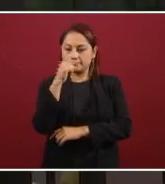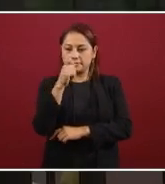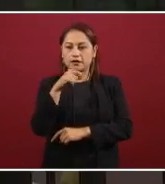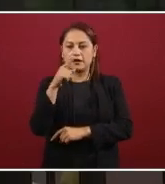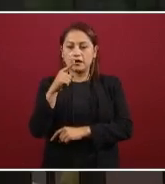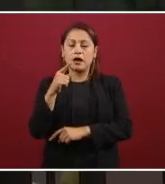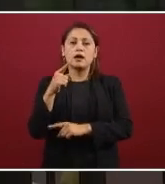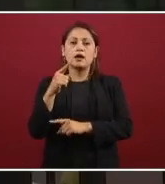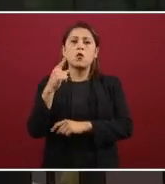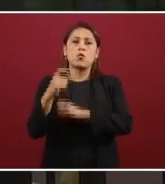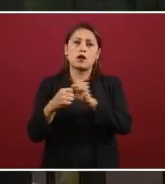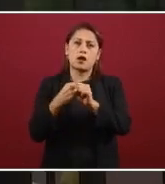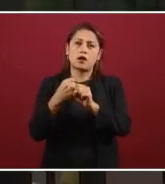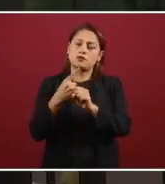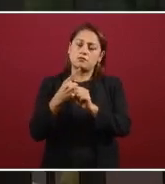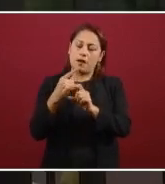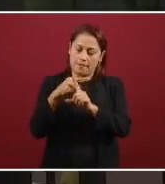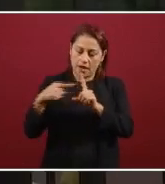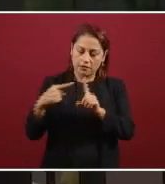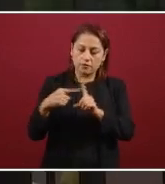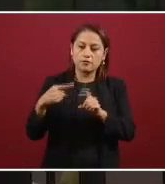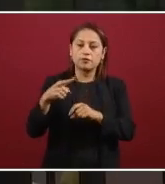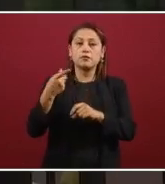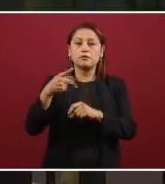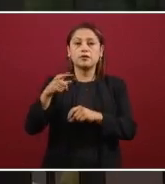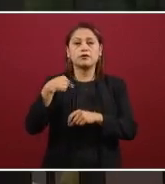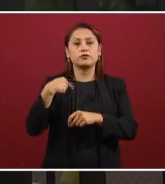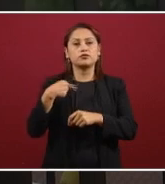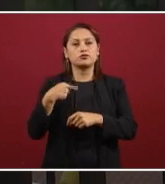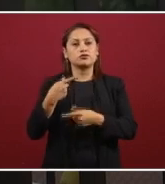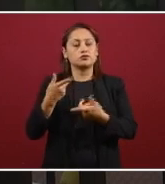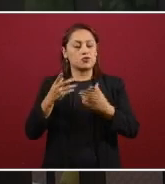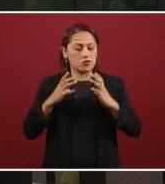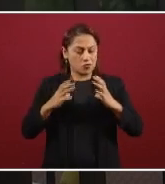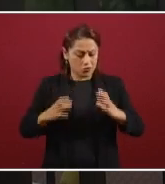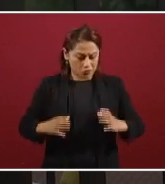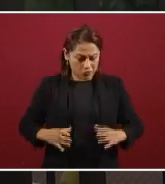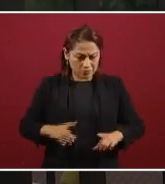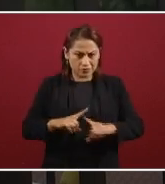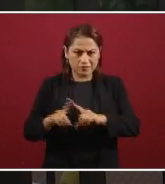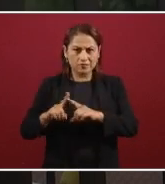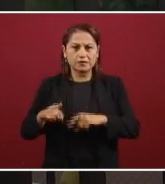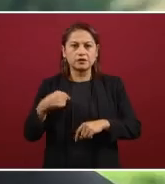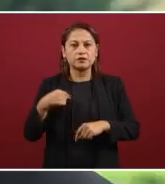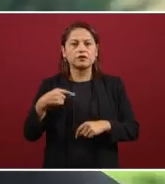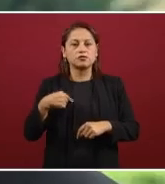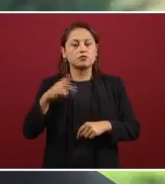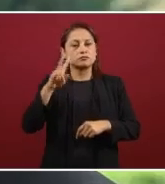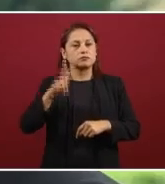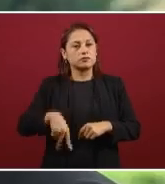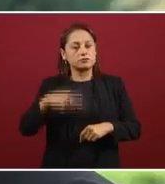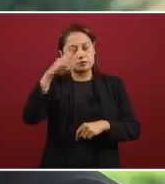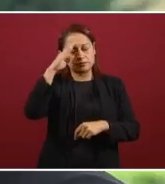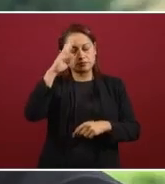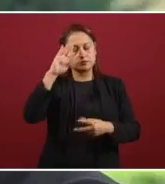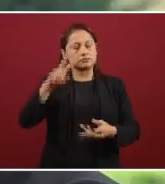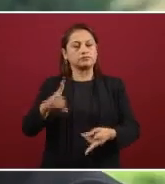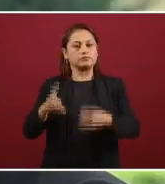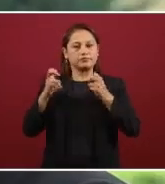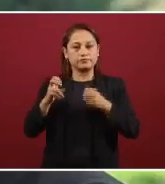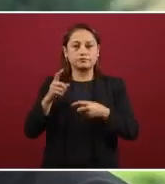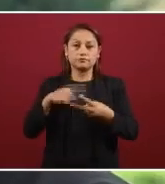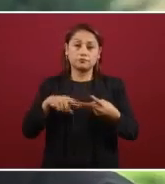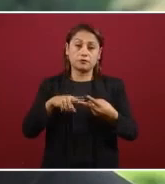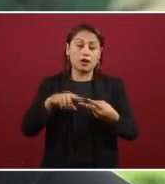muchas consecuencias, demasiadas, al grado de empezar a robar. Voy, me destrozo,